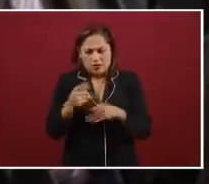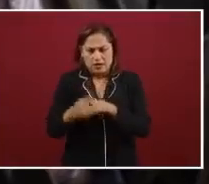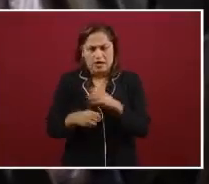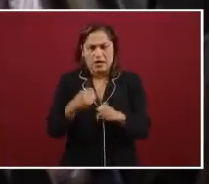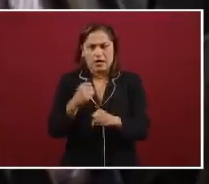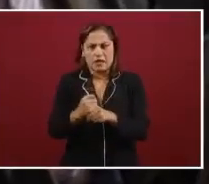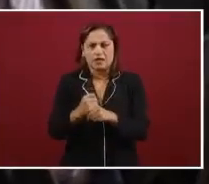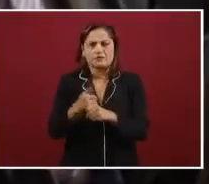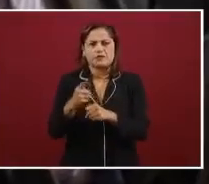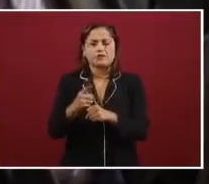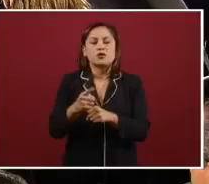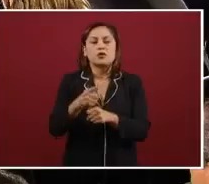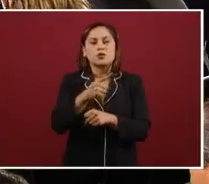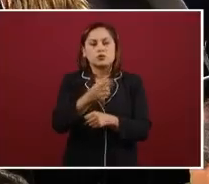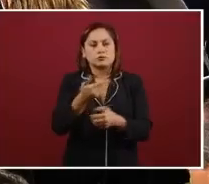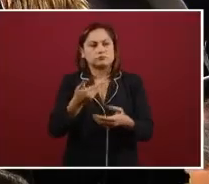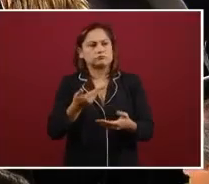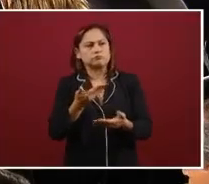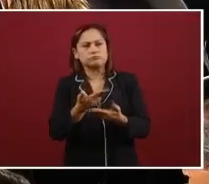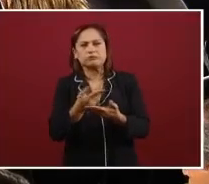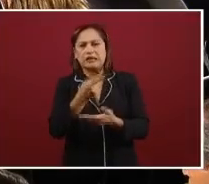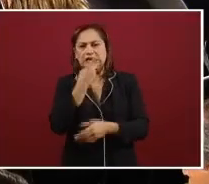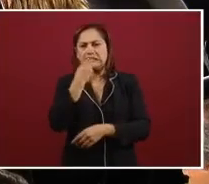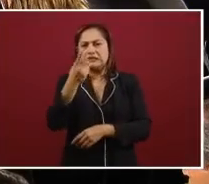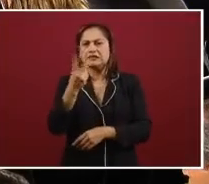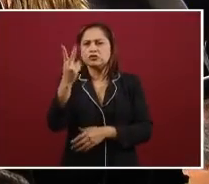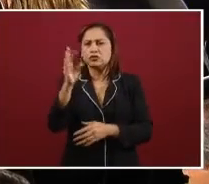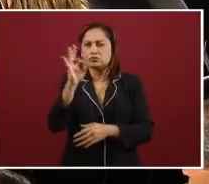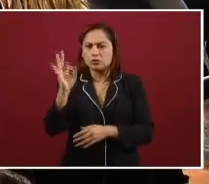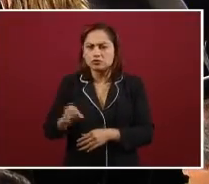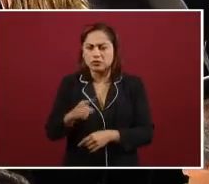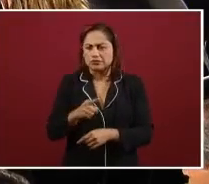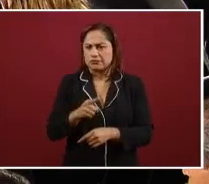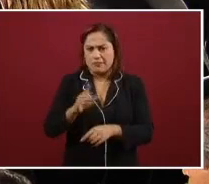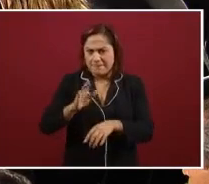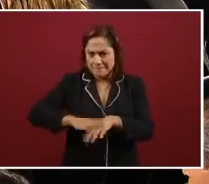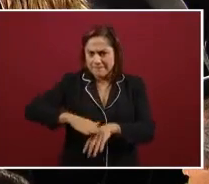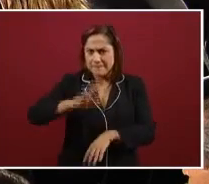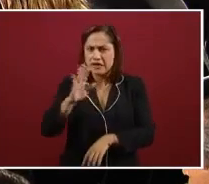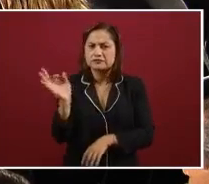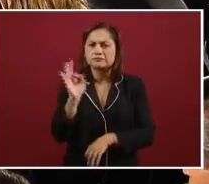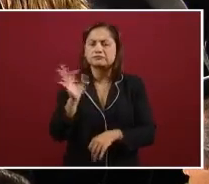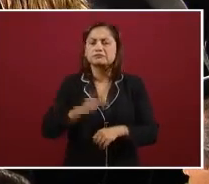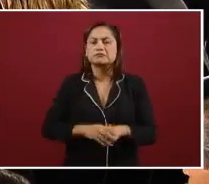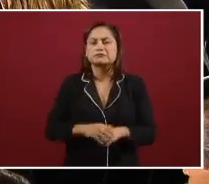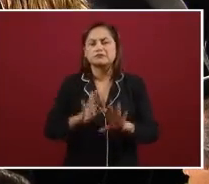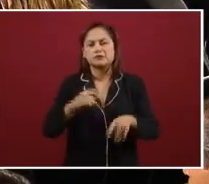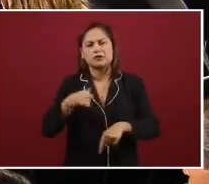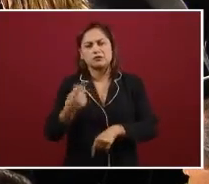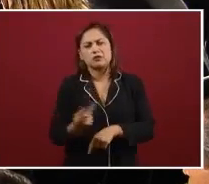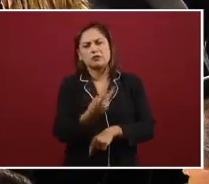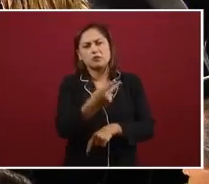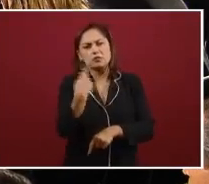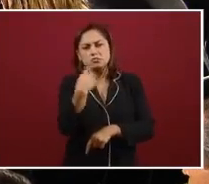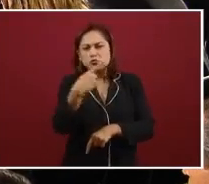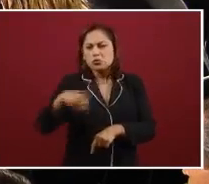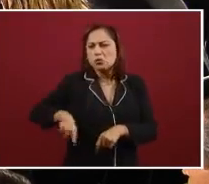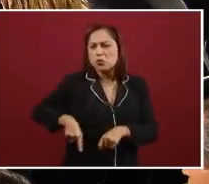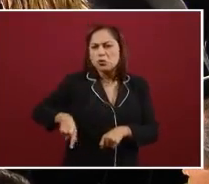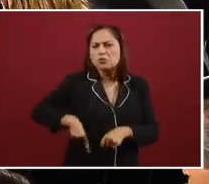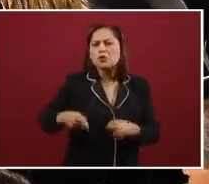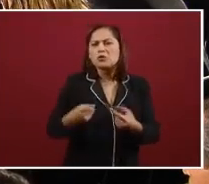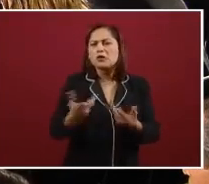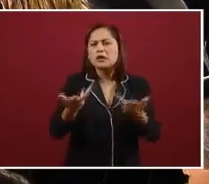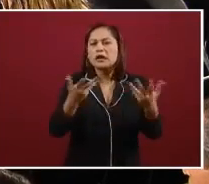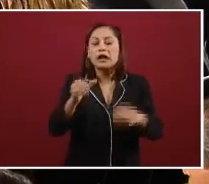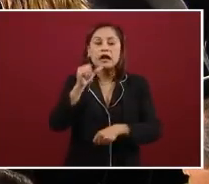al 2% que usted está ofreciendo. ¿Cuáles son las medidas que está tomando su gobierno, más allá del anuncio ayer de Arturo